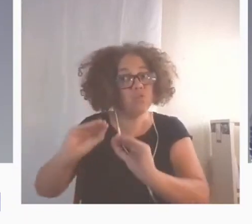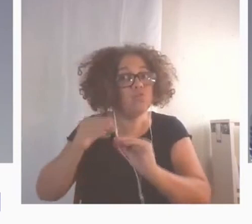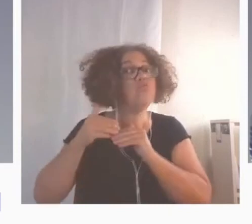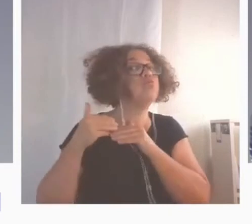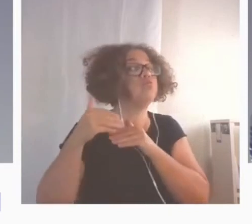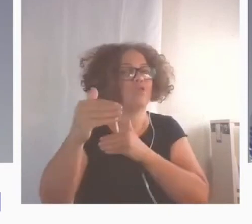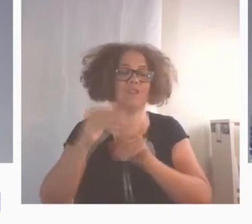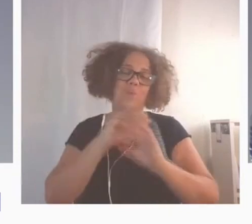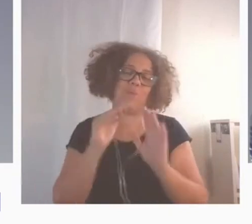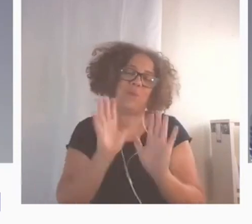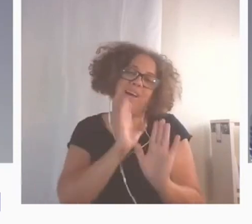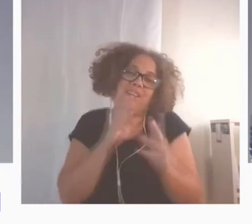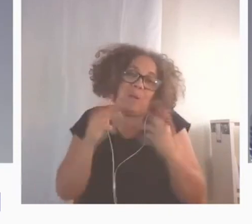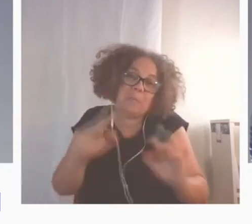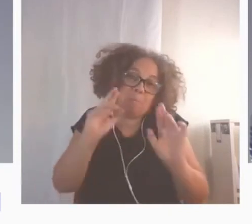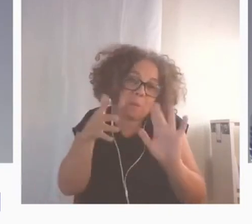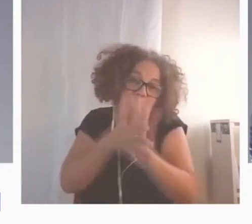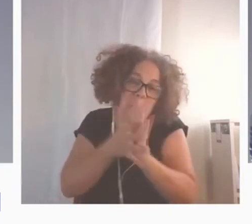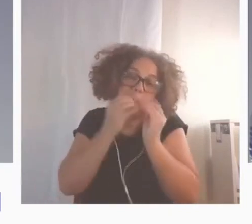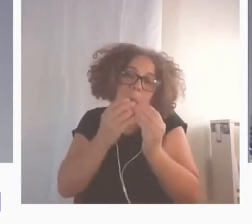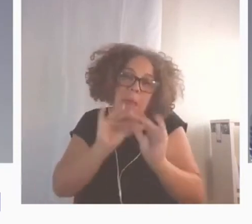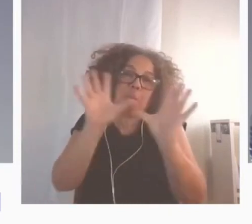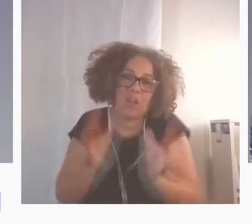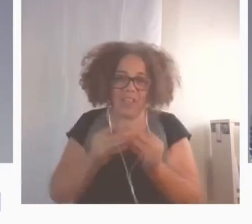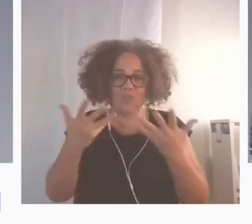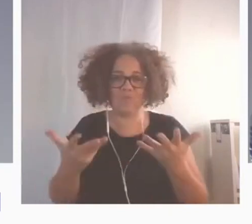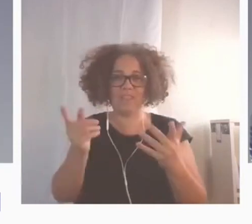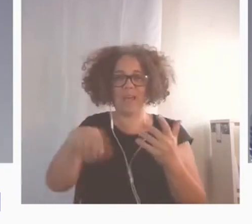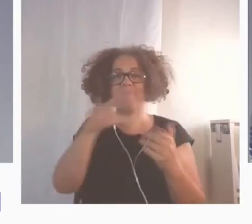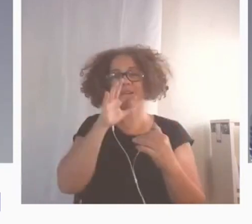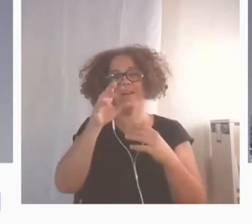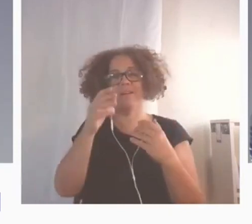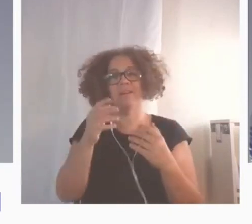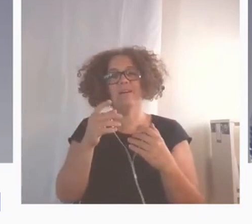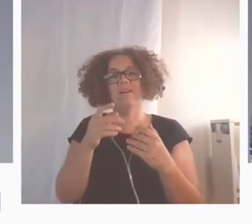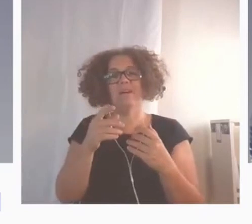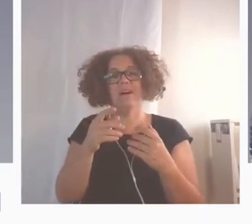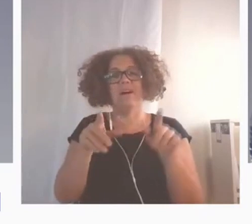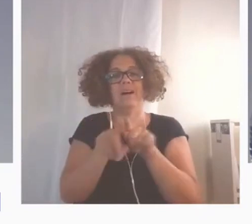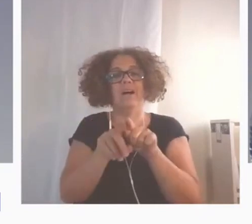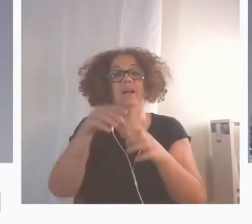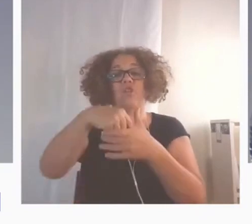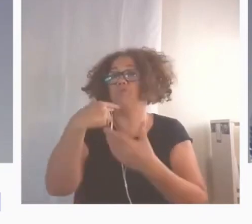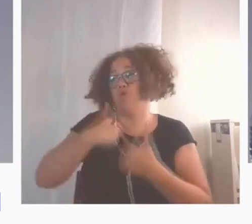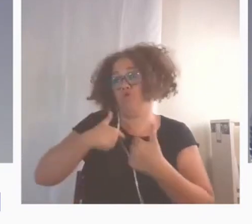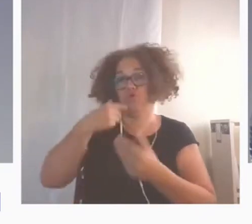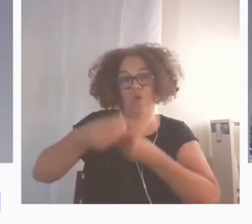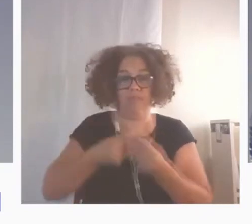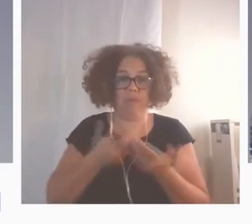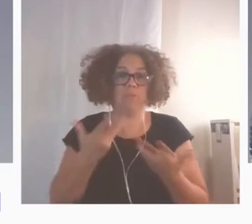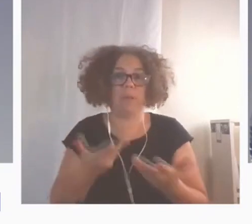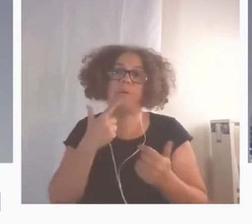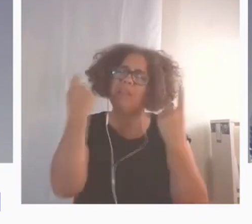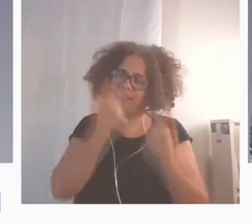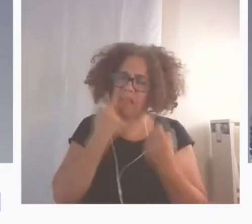resumida, esperando que me comprenda, eso es un poco lo que hacemos o tentamos